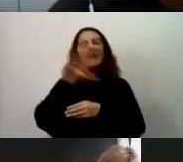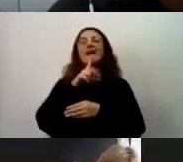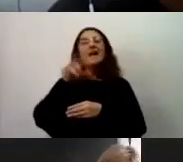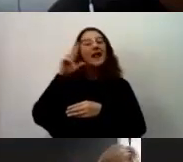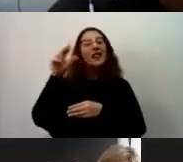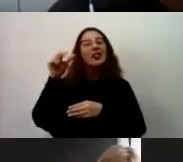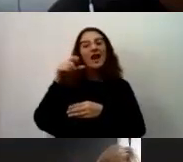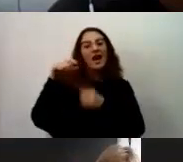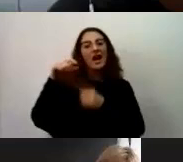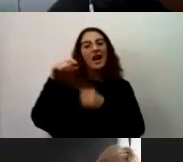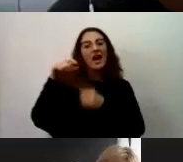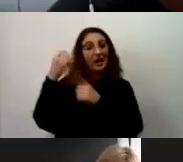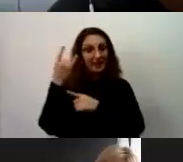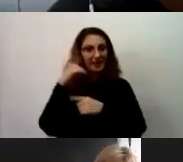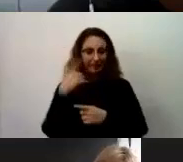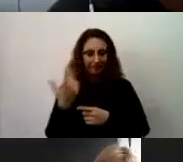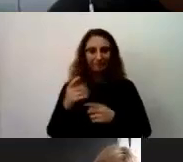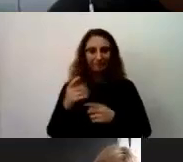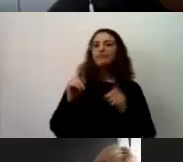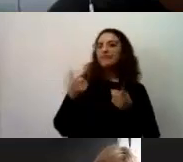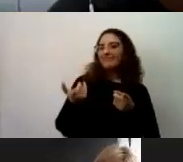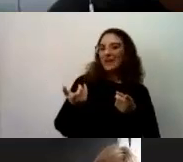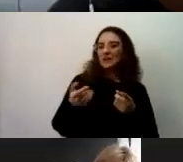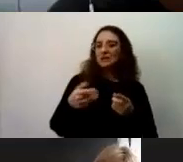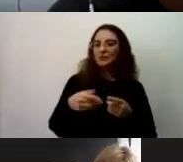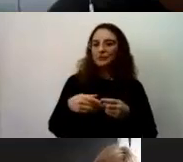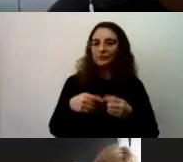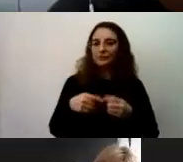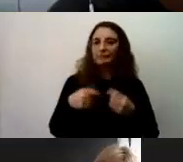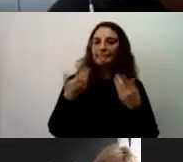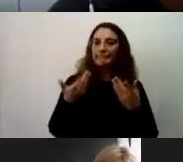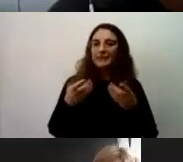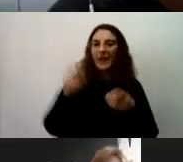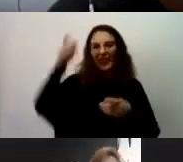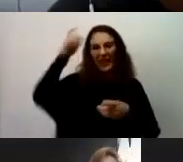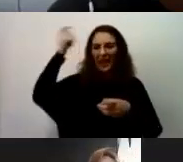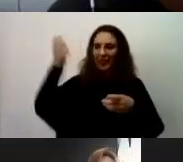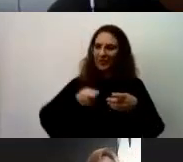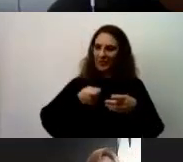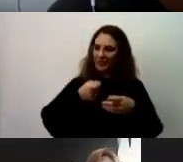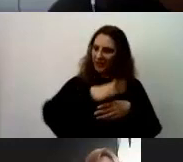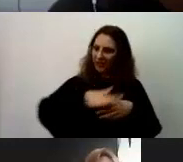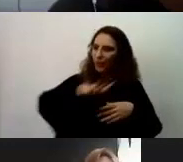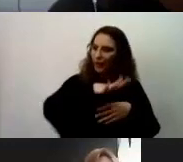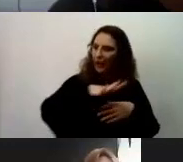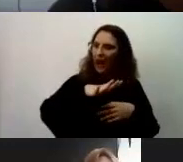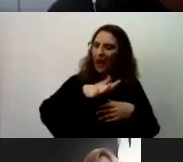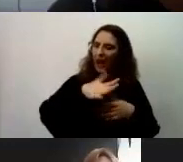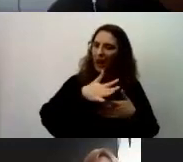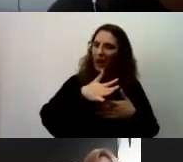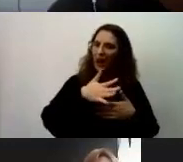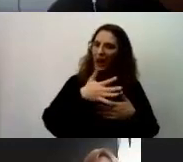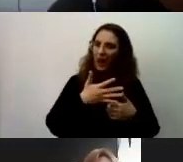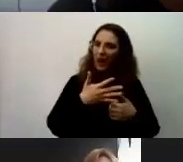frustratoria del rol que posee todo tribunal al que se le ha encomendado la función de garante supremo de los derechos humanos,